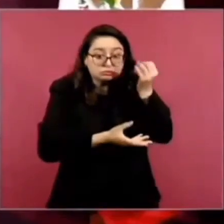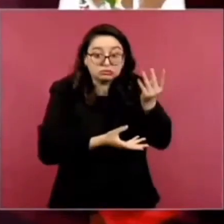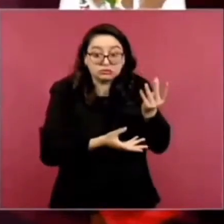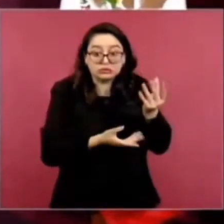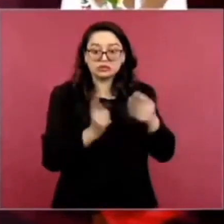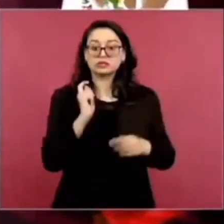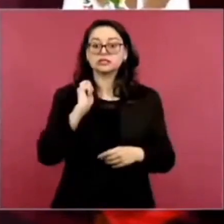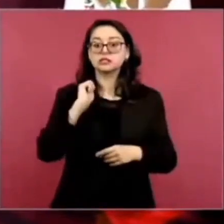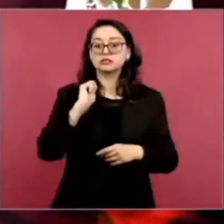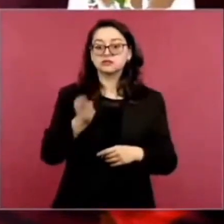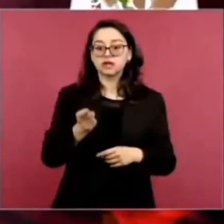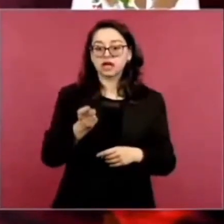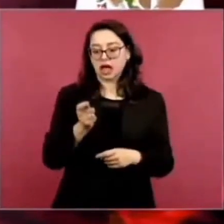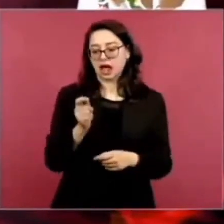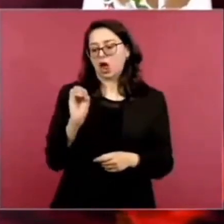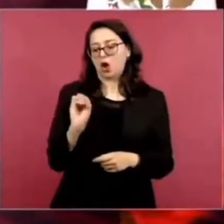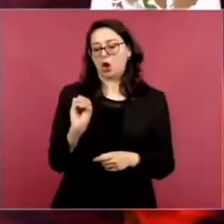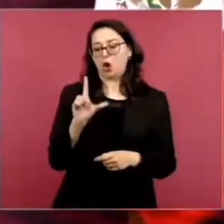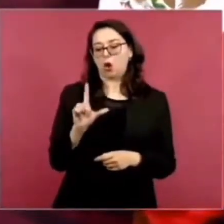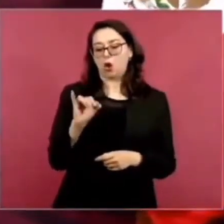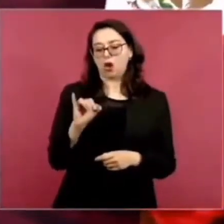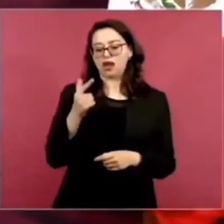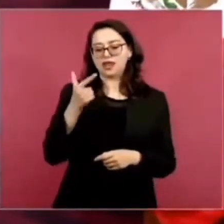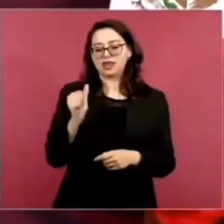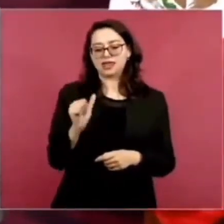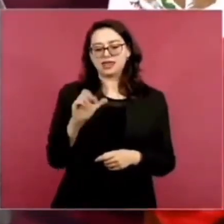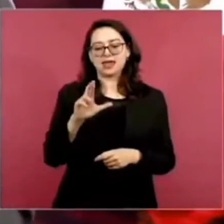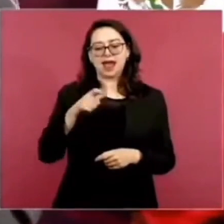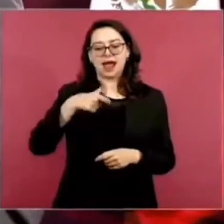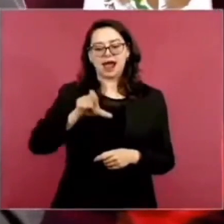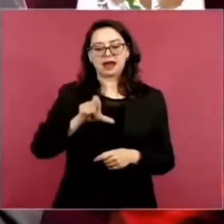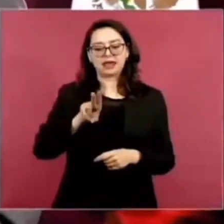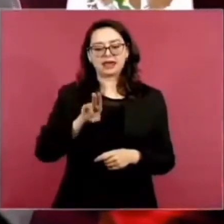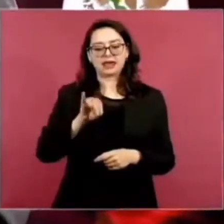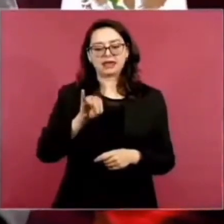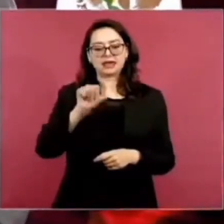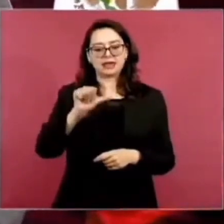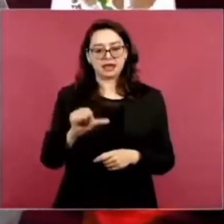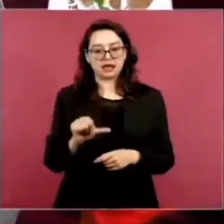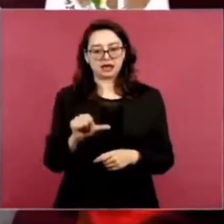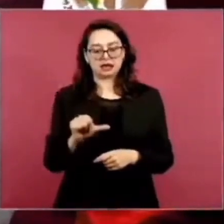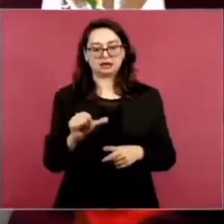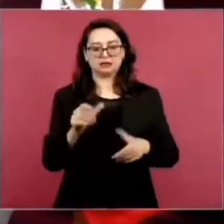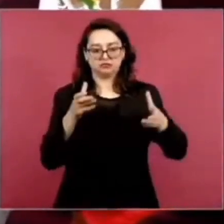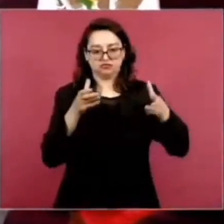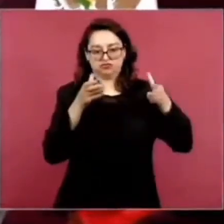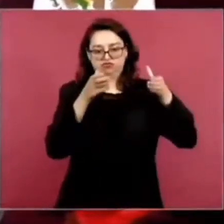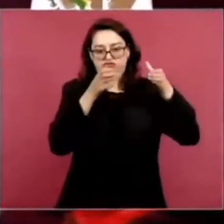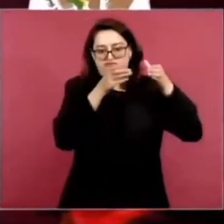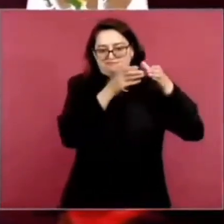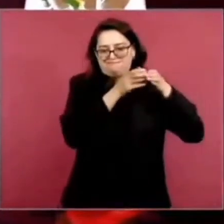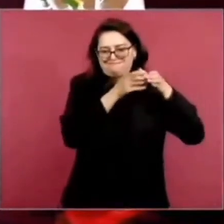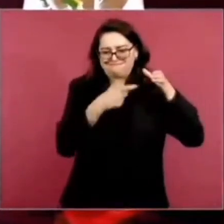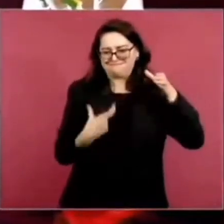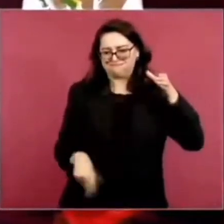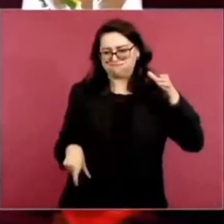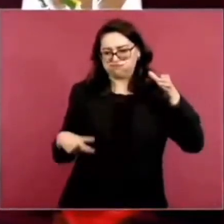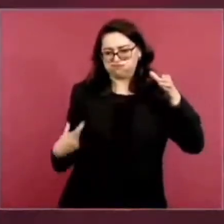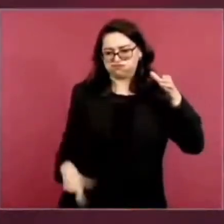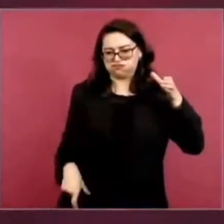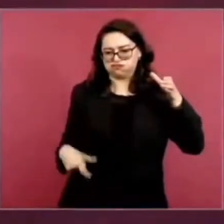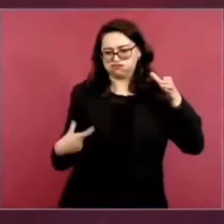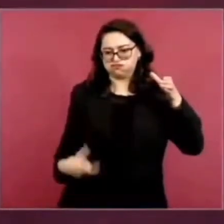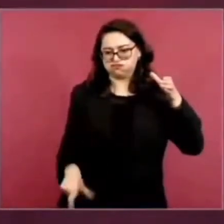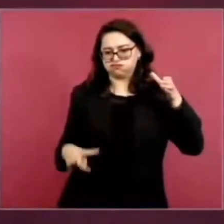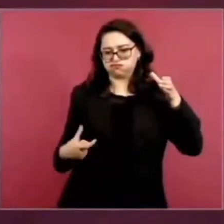Es la definición aristotélica. La oligarquía es el gobierno de los